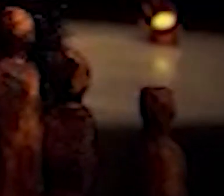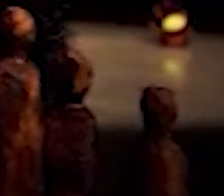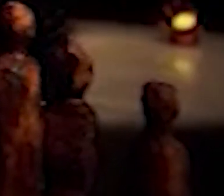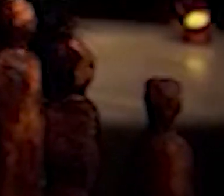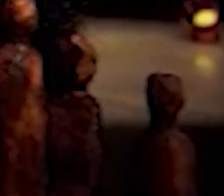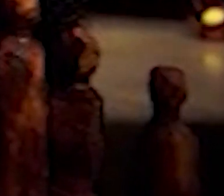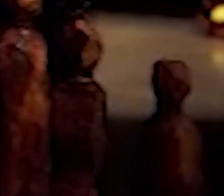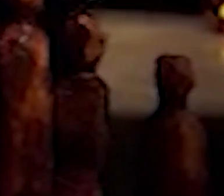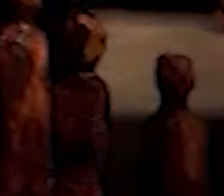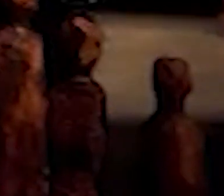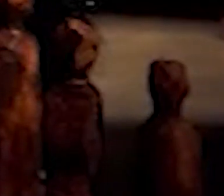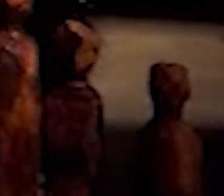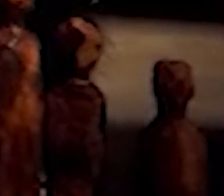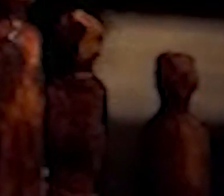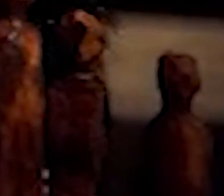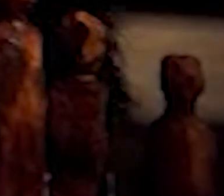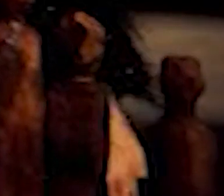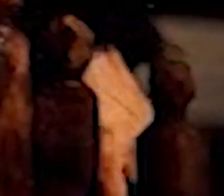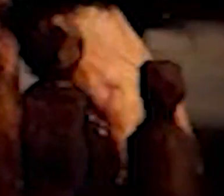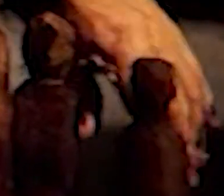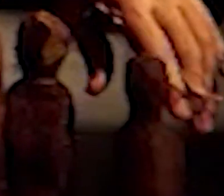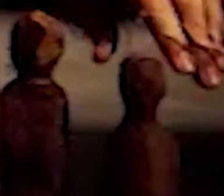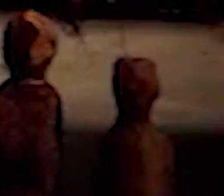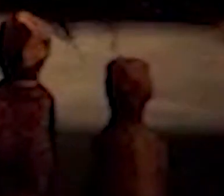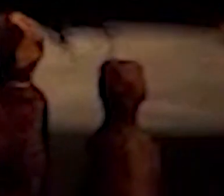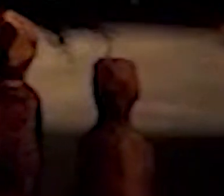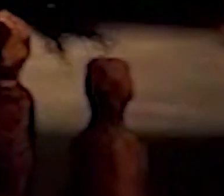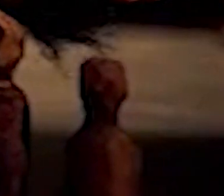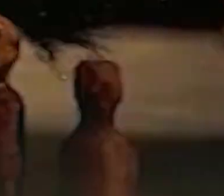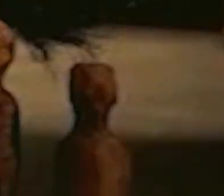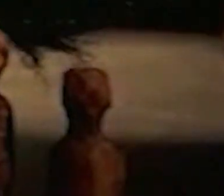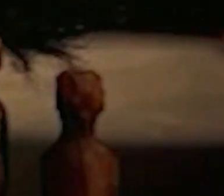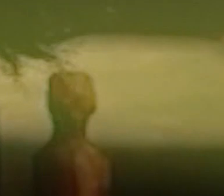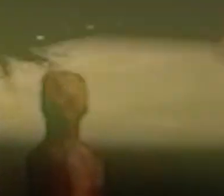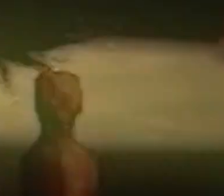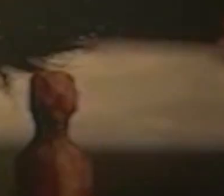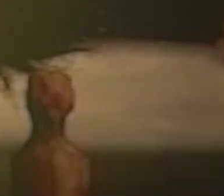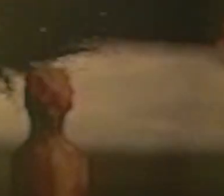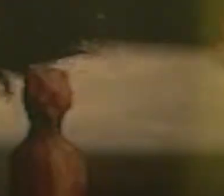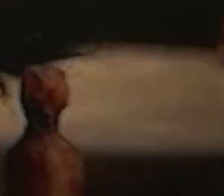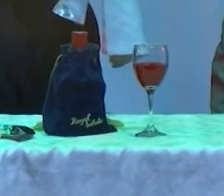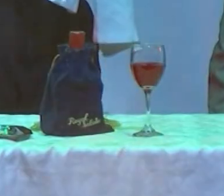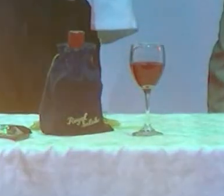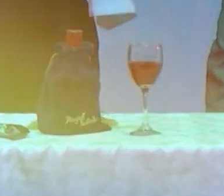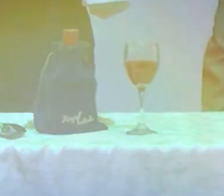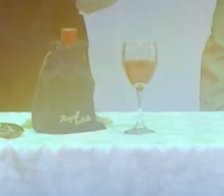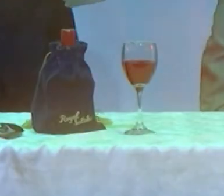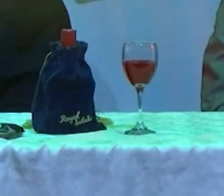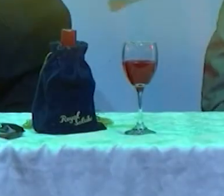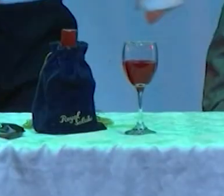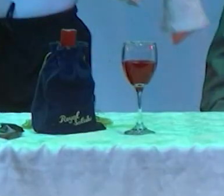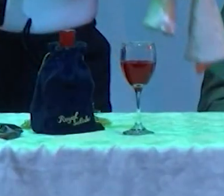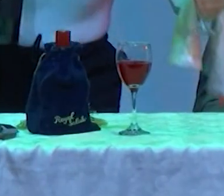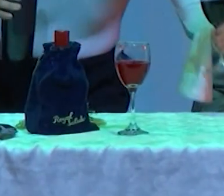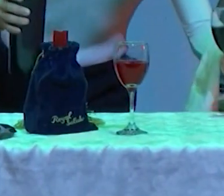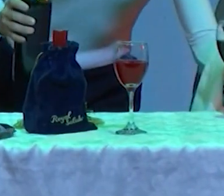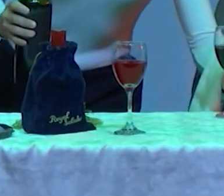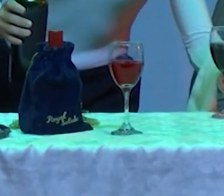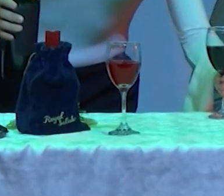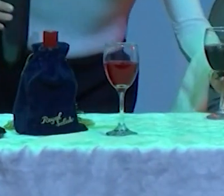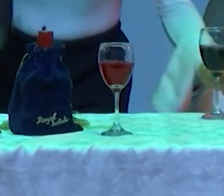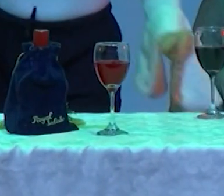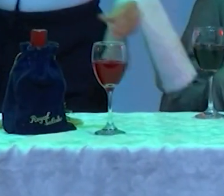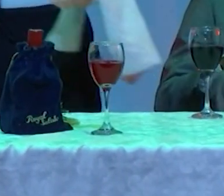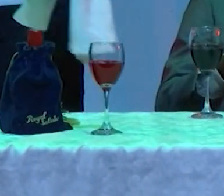felices. La incertidumbre es el libreto hoy de muchos espacios teatrales de la ciudad y del departamento, que en las